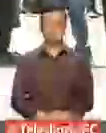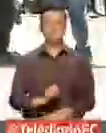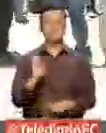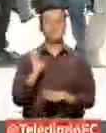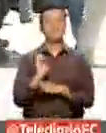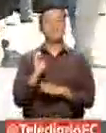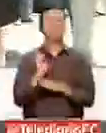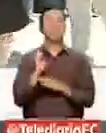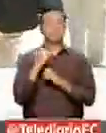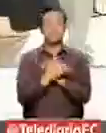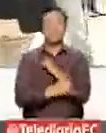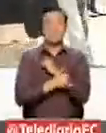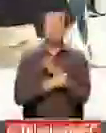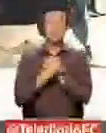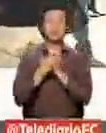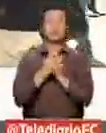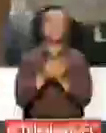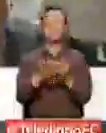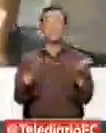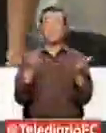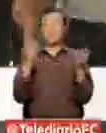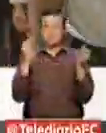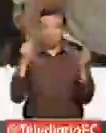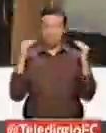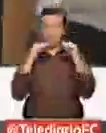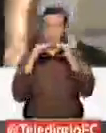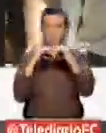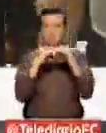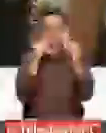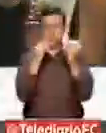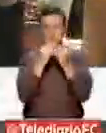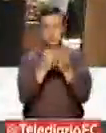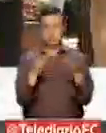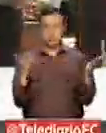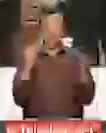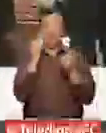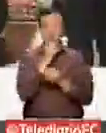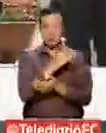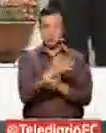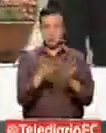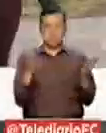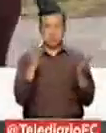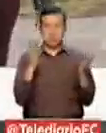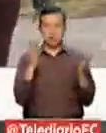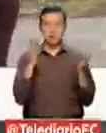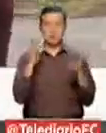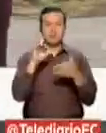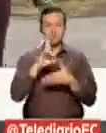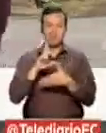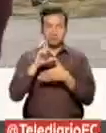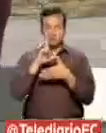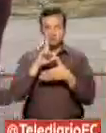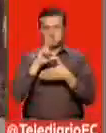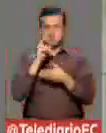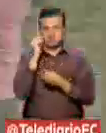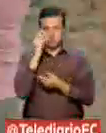Ecuador está entre los países con la repartición más justa de la riqueza, así lo afirma el informe Latino Barómetro.